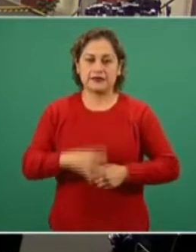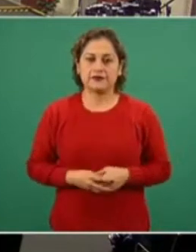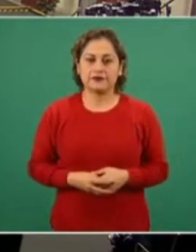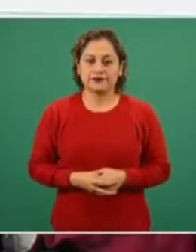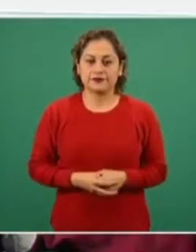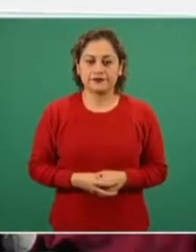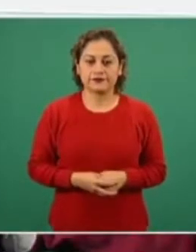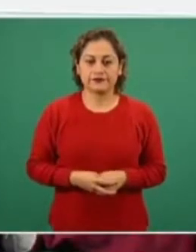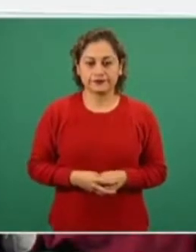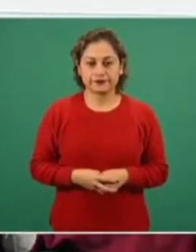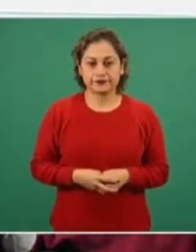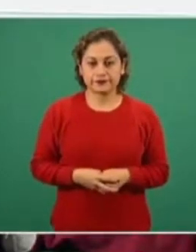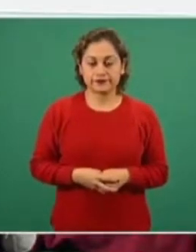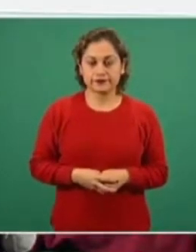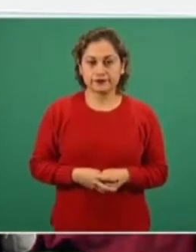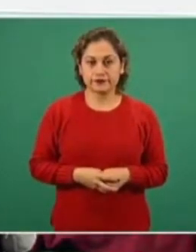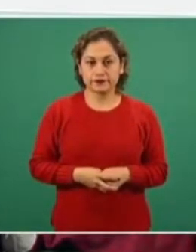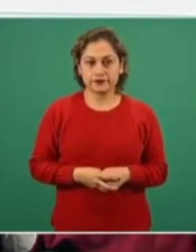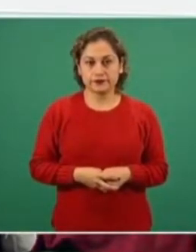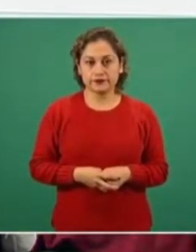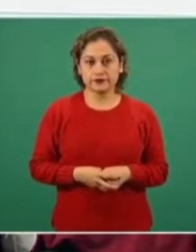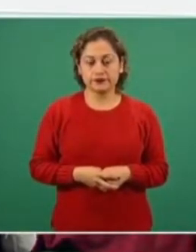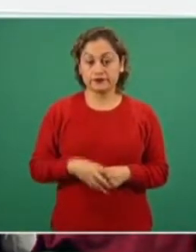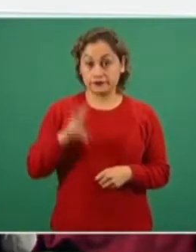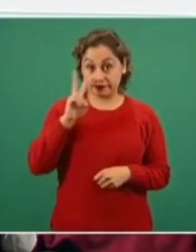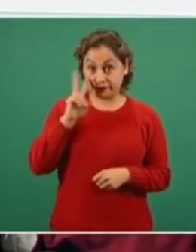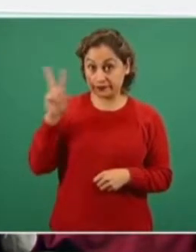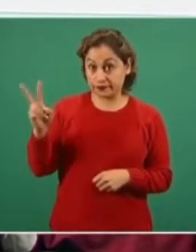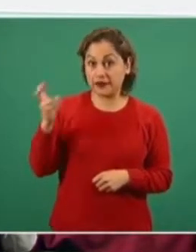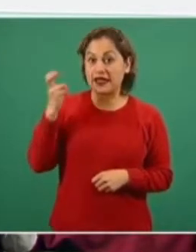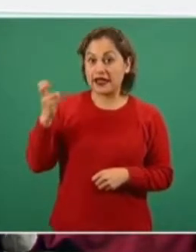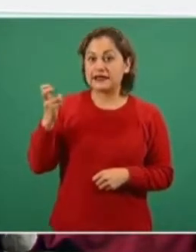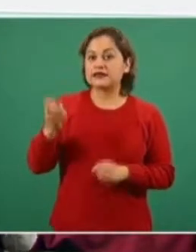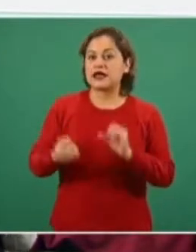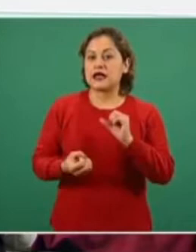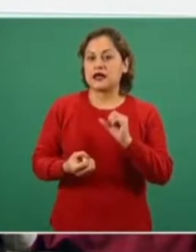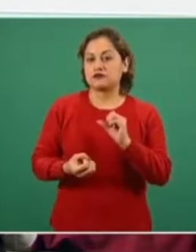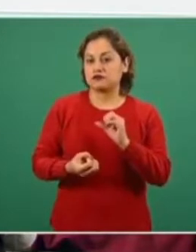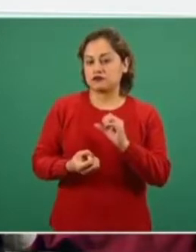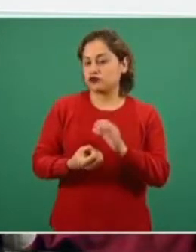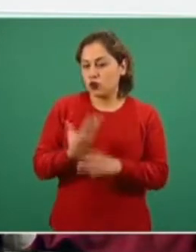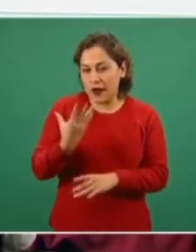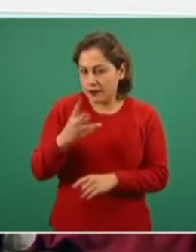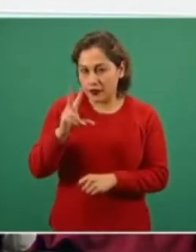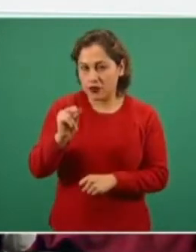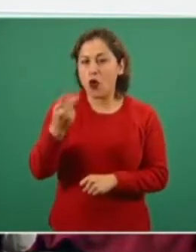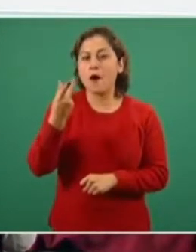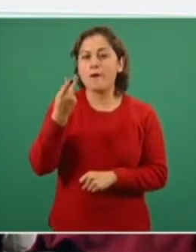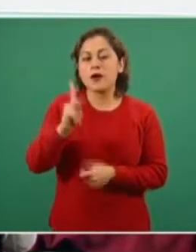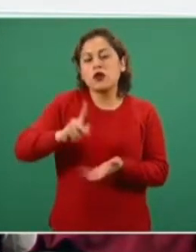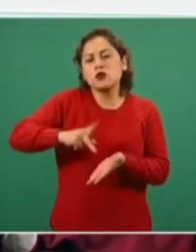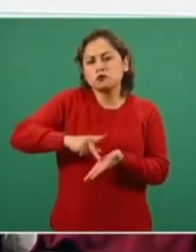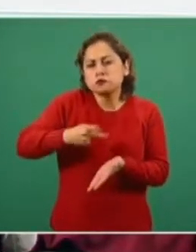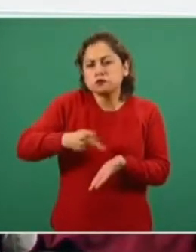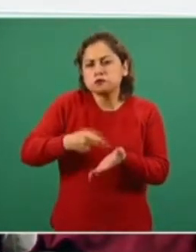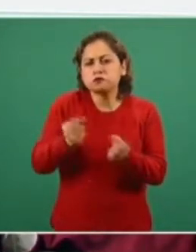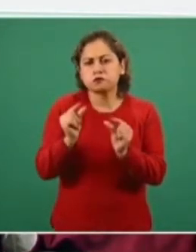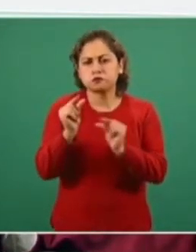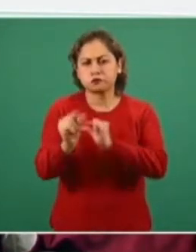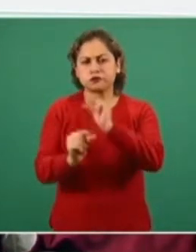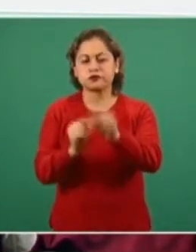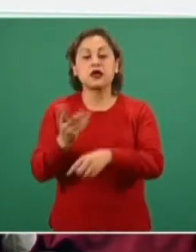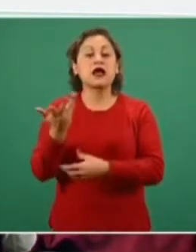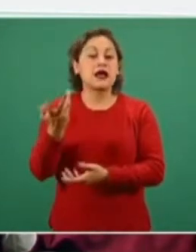Y otra de las cosas que también, esta gráfica no la hemos presentado con mucha frecuencia, pero sí ya la hemos presentado, que